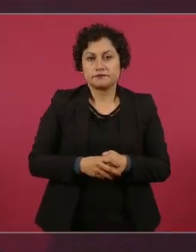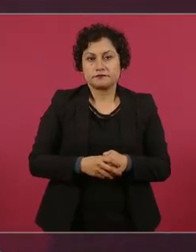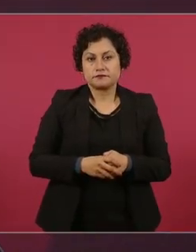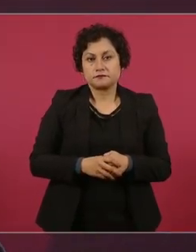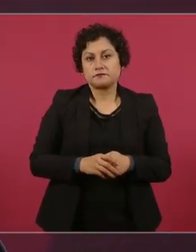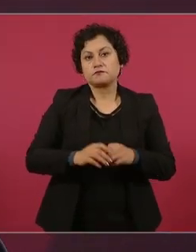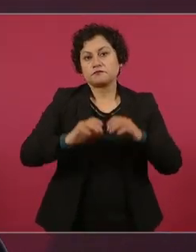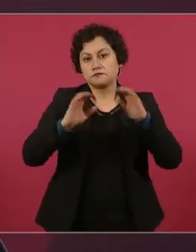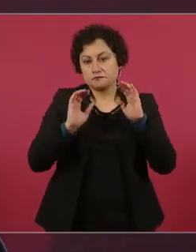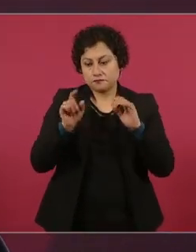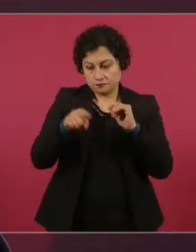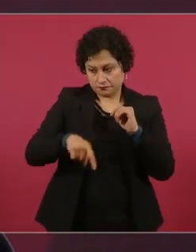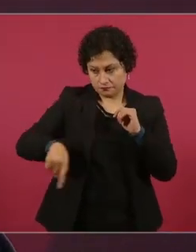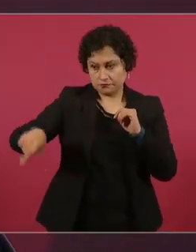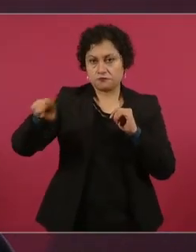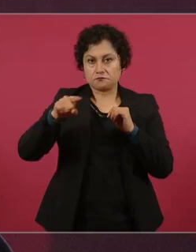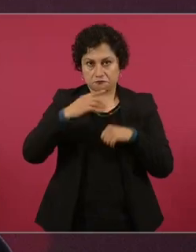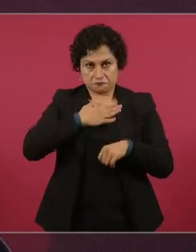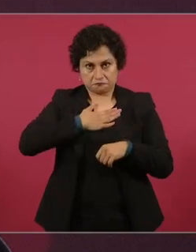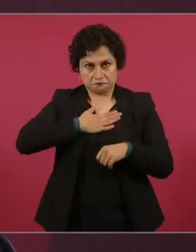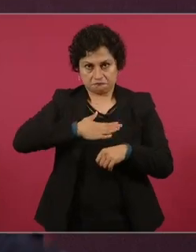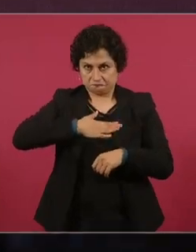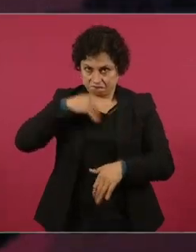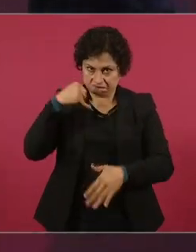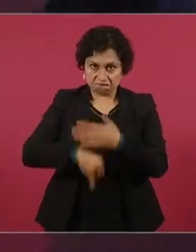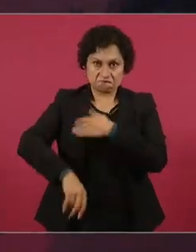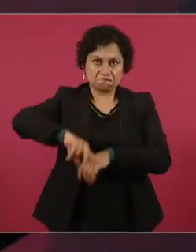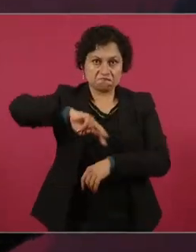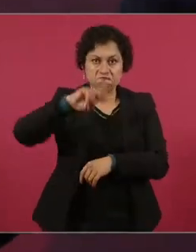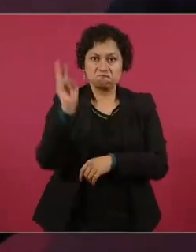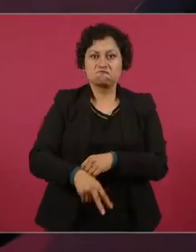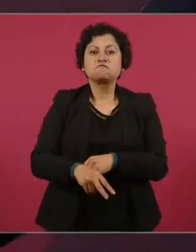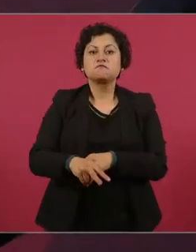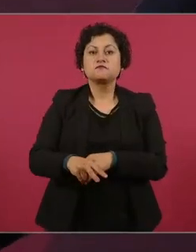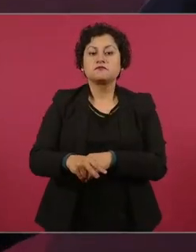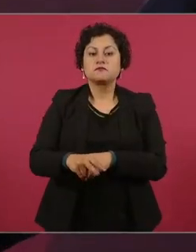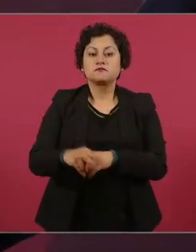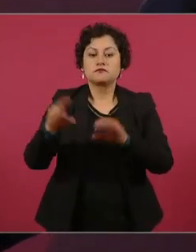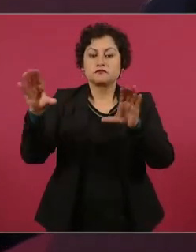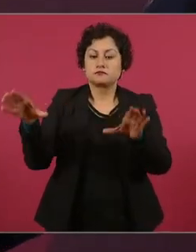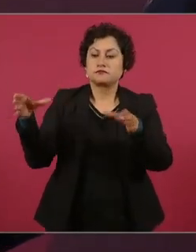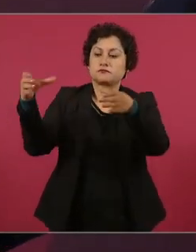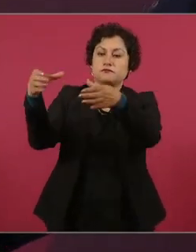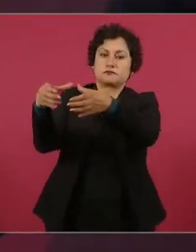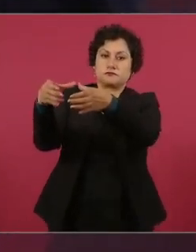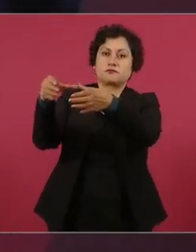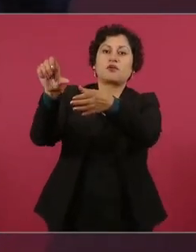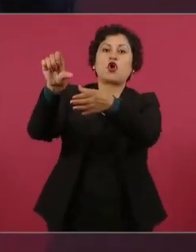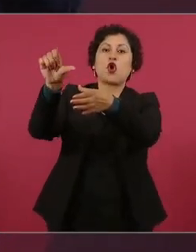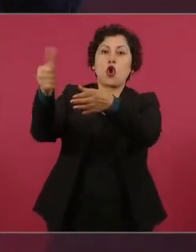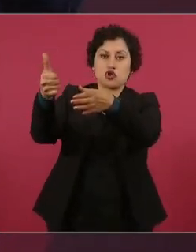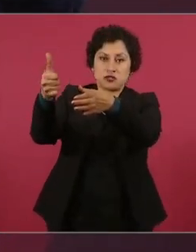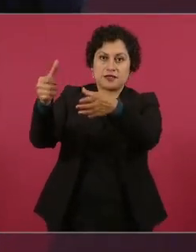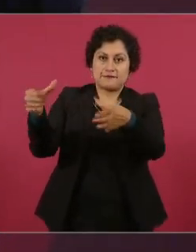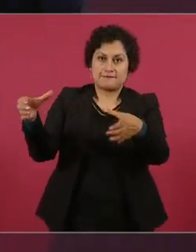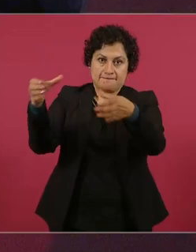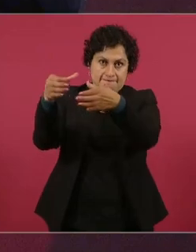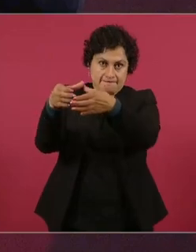partidarios de la justicia, con ellos desde arriba